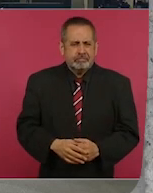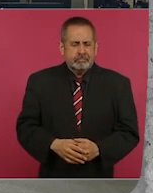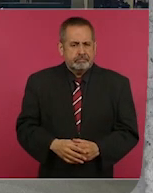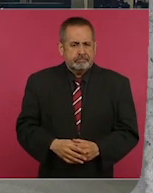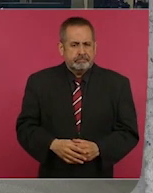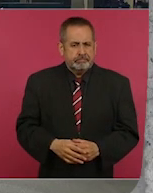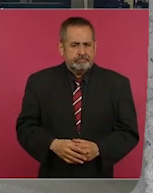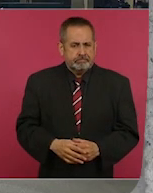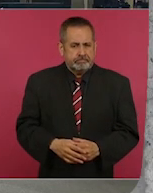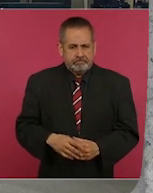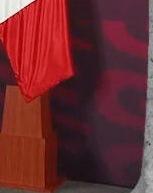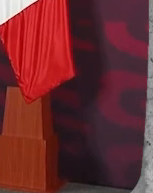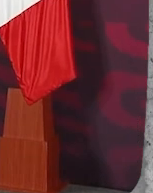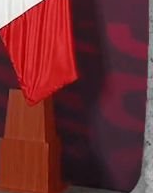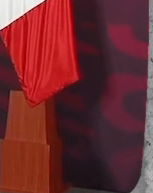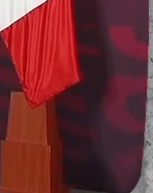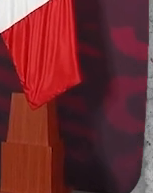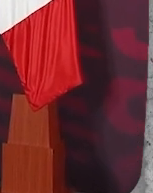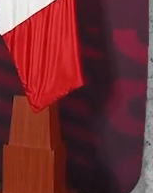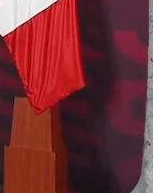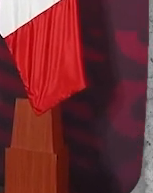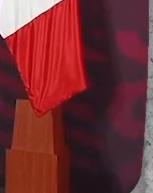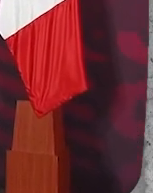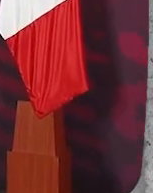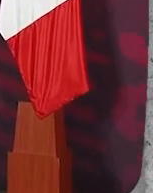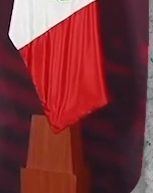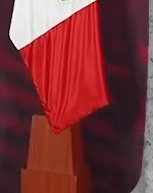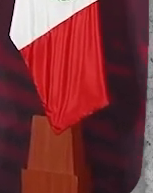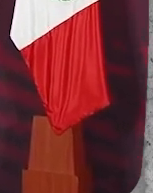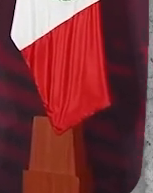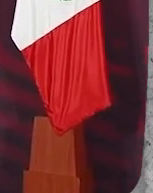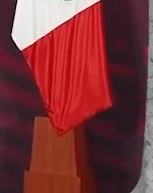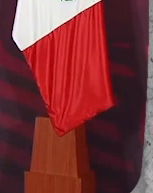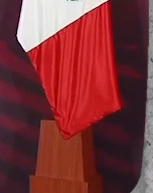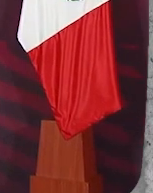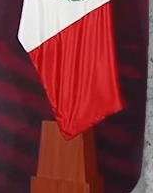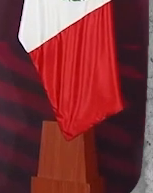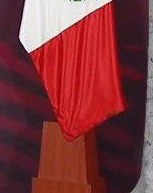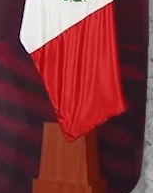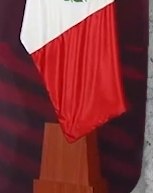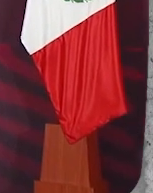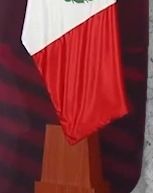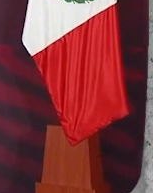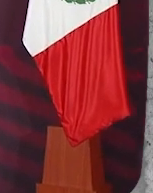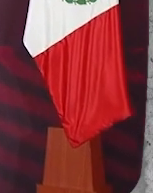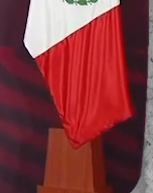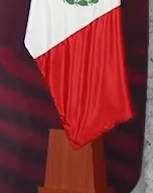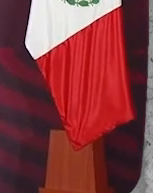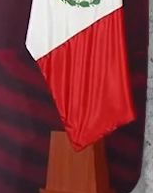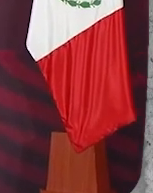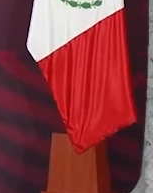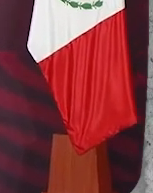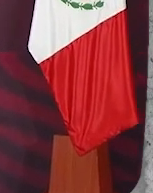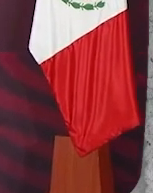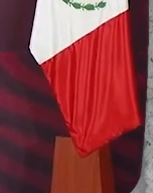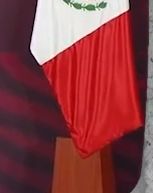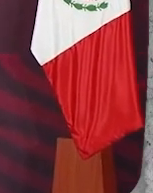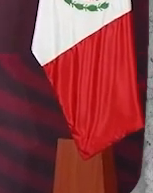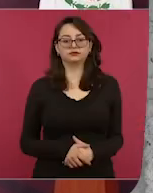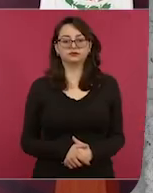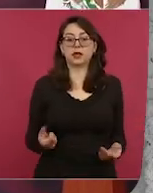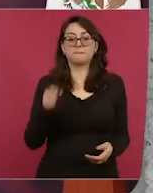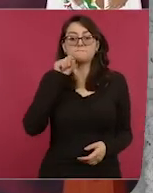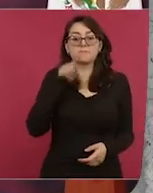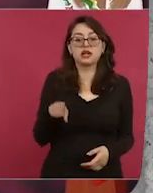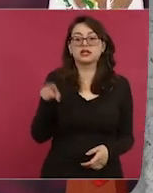estoy hablando de los de arriba ahora magistrados lo mismo magistrados que defienden a las empresas extranjeras